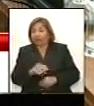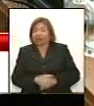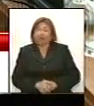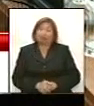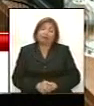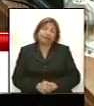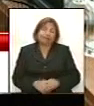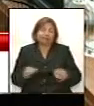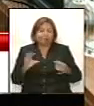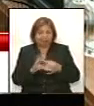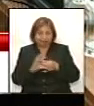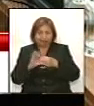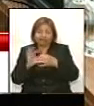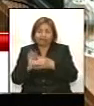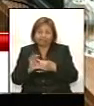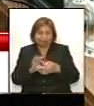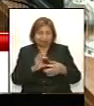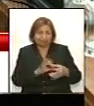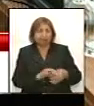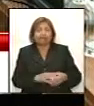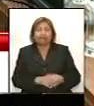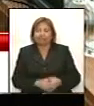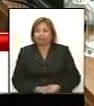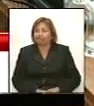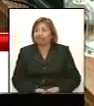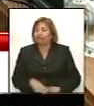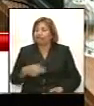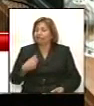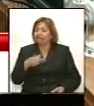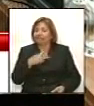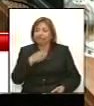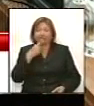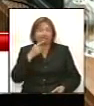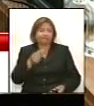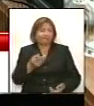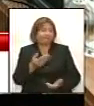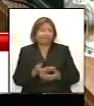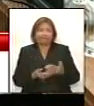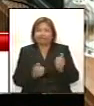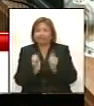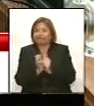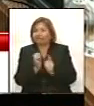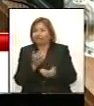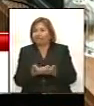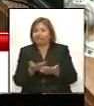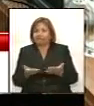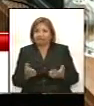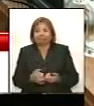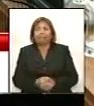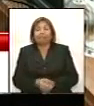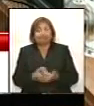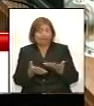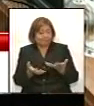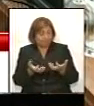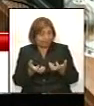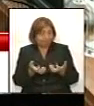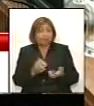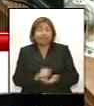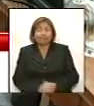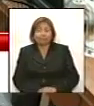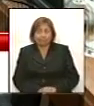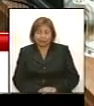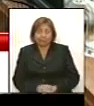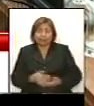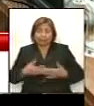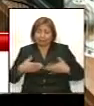hay candados que nos atan, nos están atando de manos en algunas cosas que posiblemente queremos, que quisiéramos